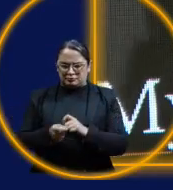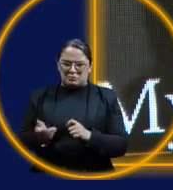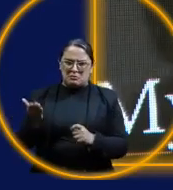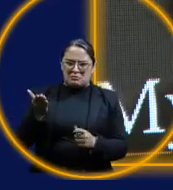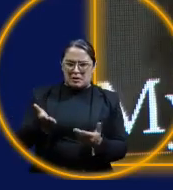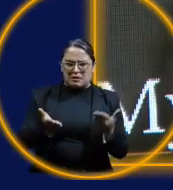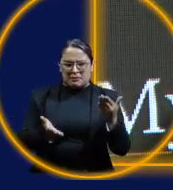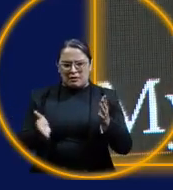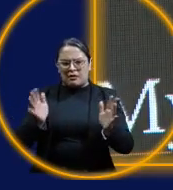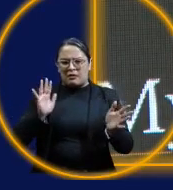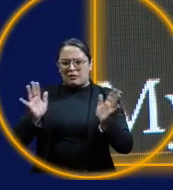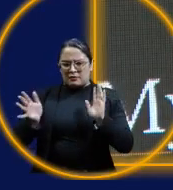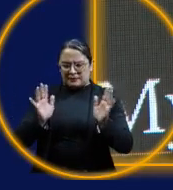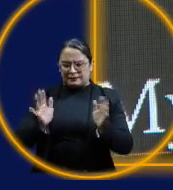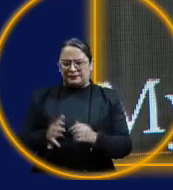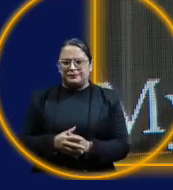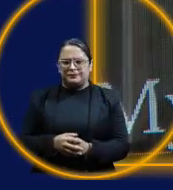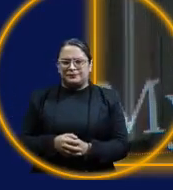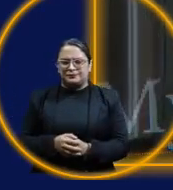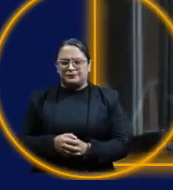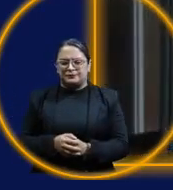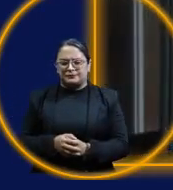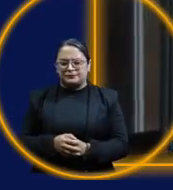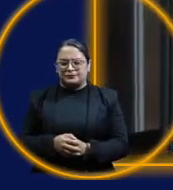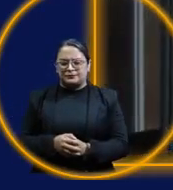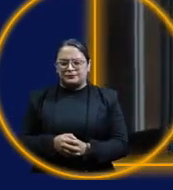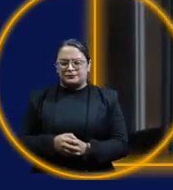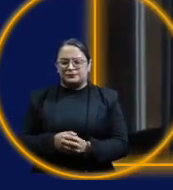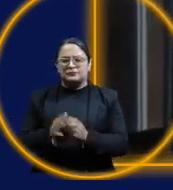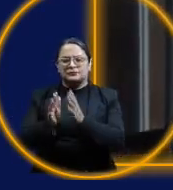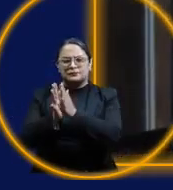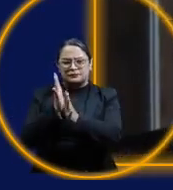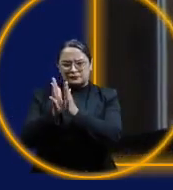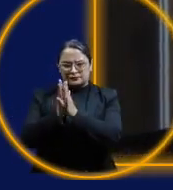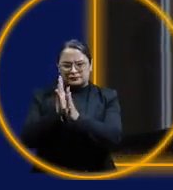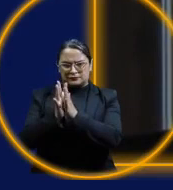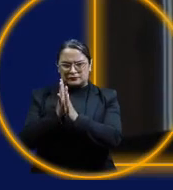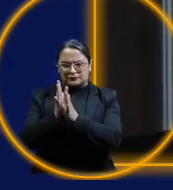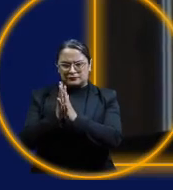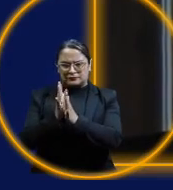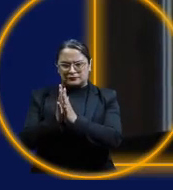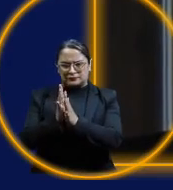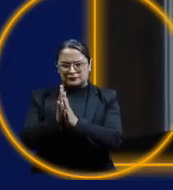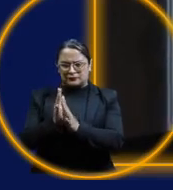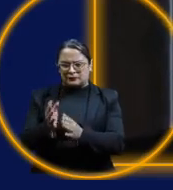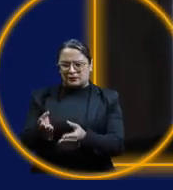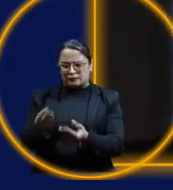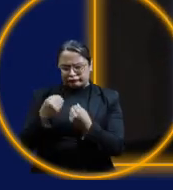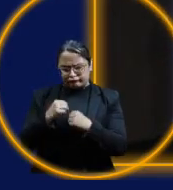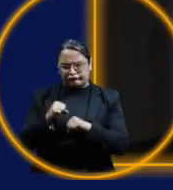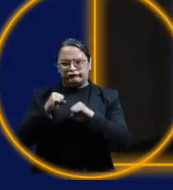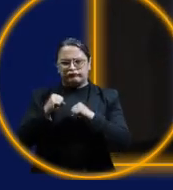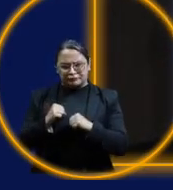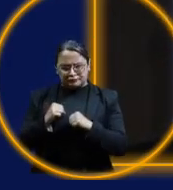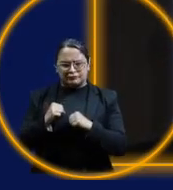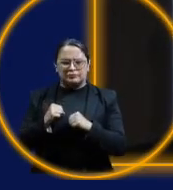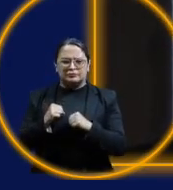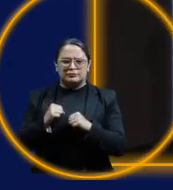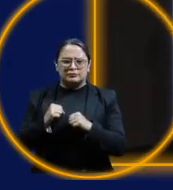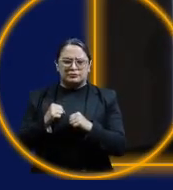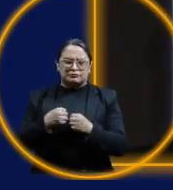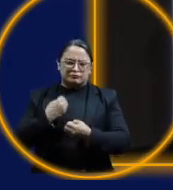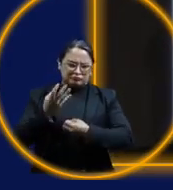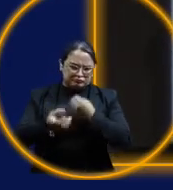conversación de nuestro mundo bueno Entonces cuéntame en términos de la capacidad para expresarte